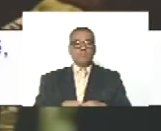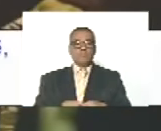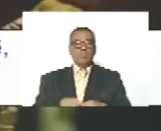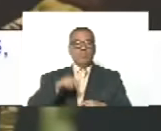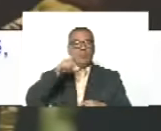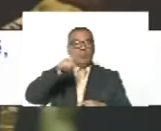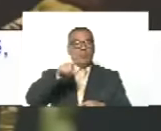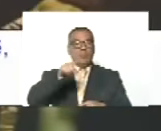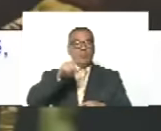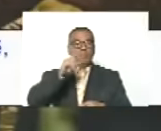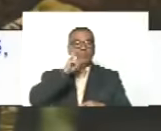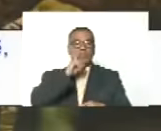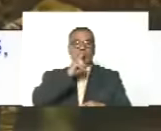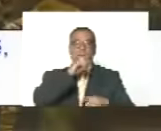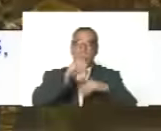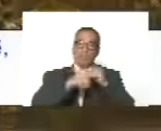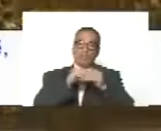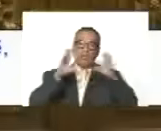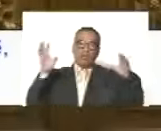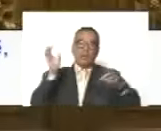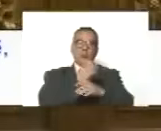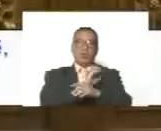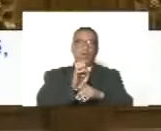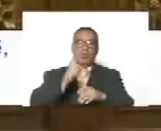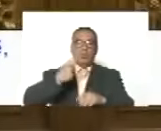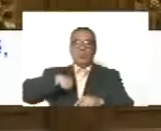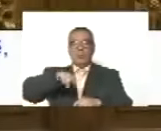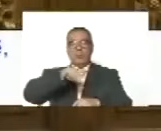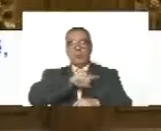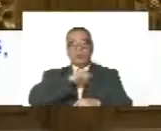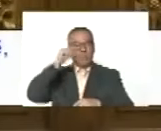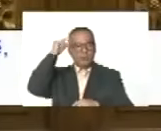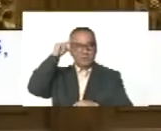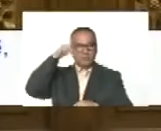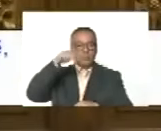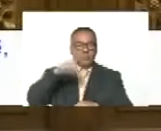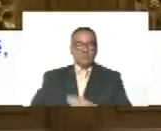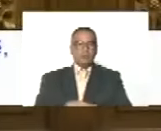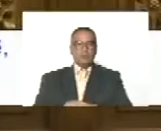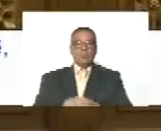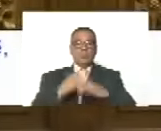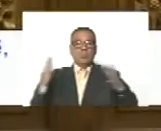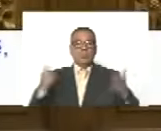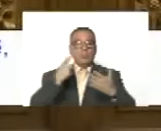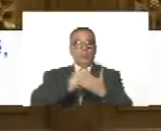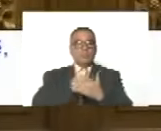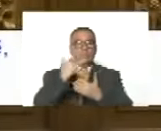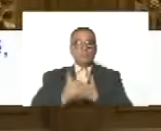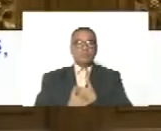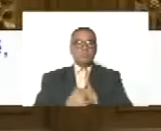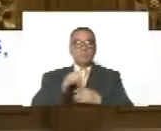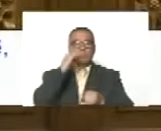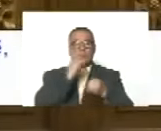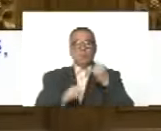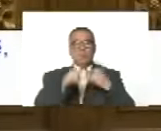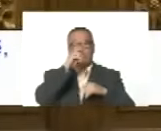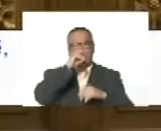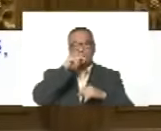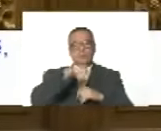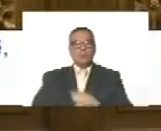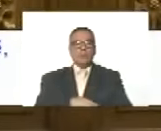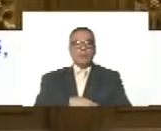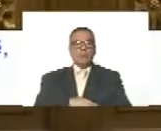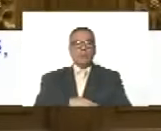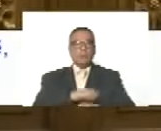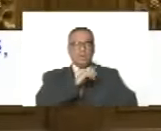Eso se le denominó el milagro ecuatorial, para allá vamos nosotros hoy con este gran proyecto. En estos últimos años se